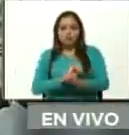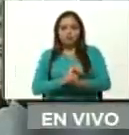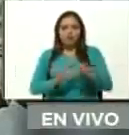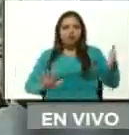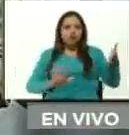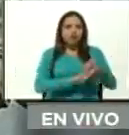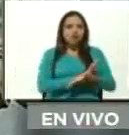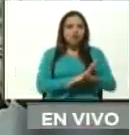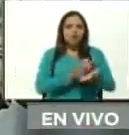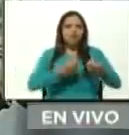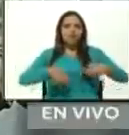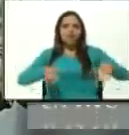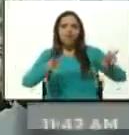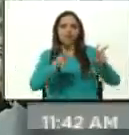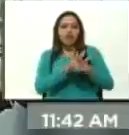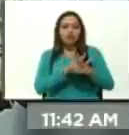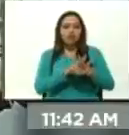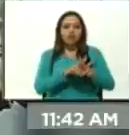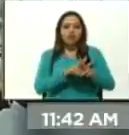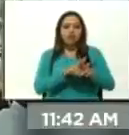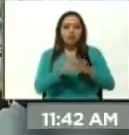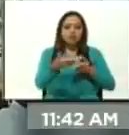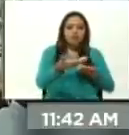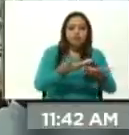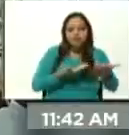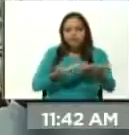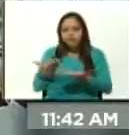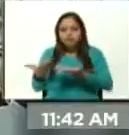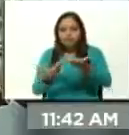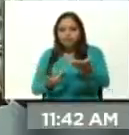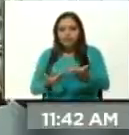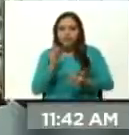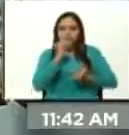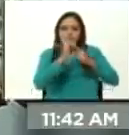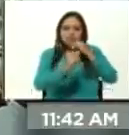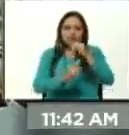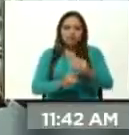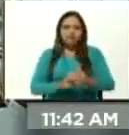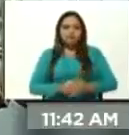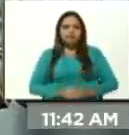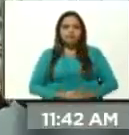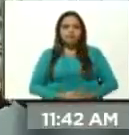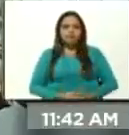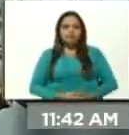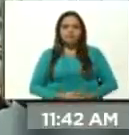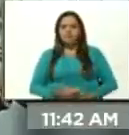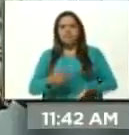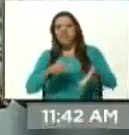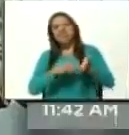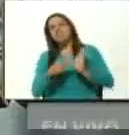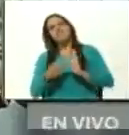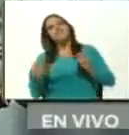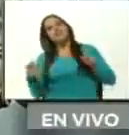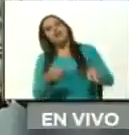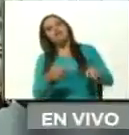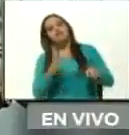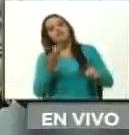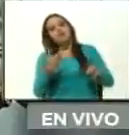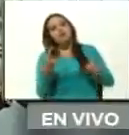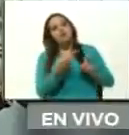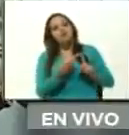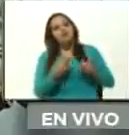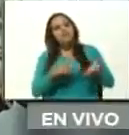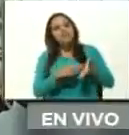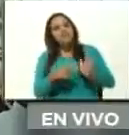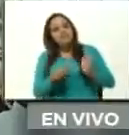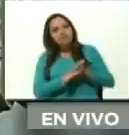del principio de la complementariedad. ¿Qué implica esto? ¿Qué significa esto?